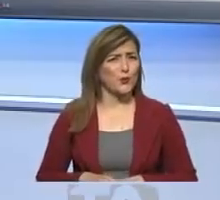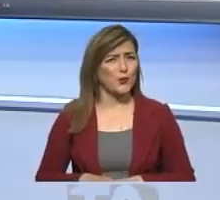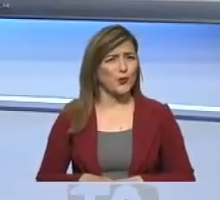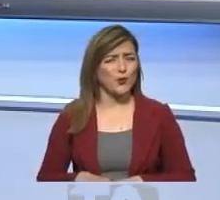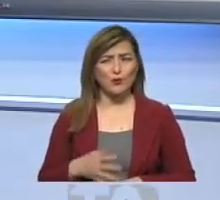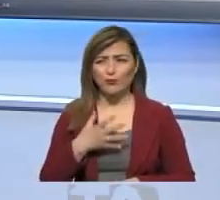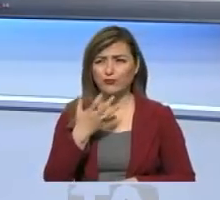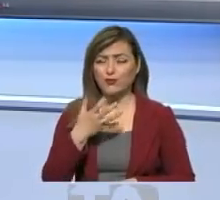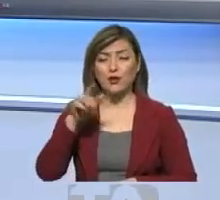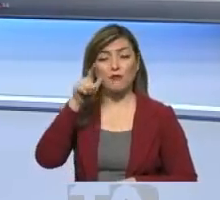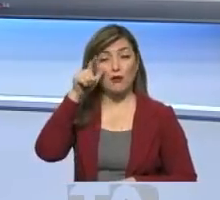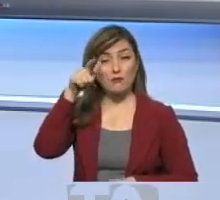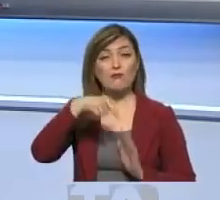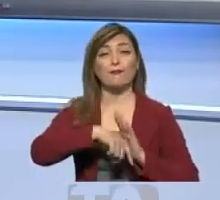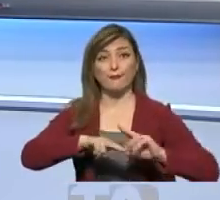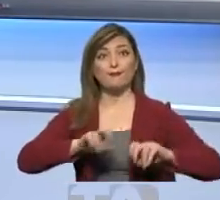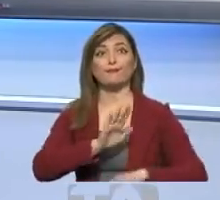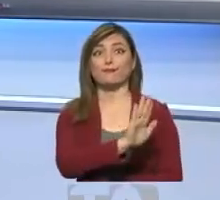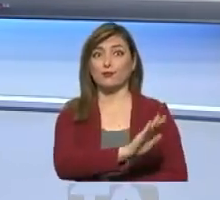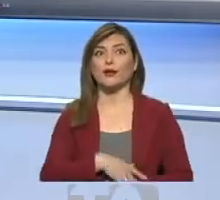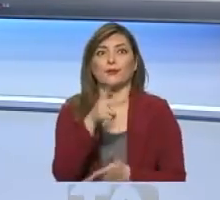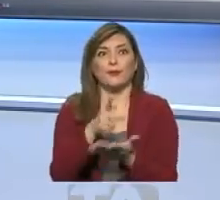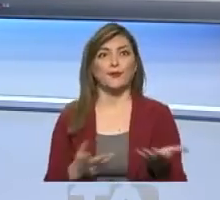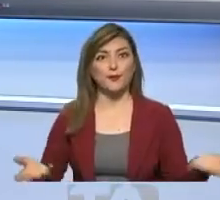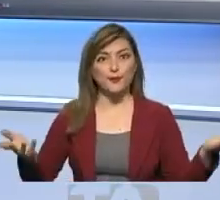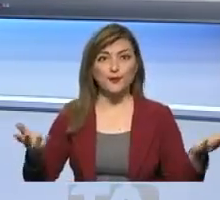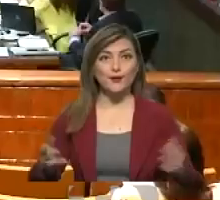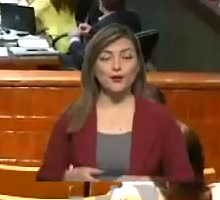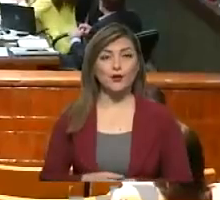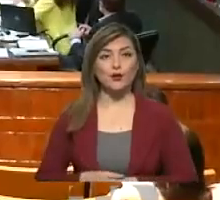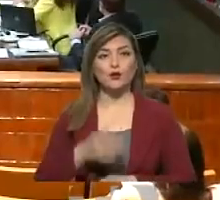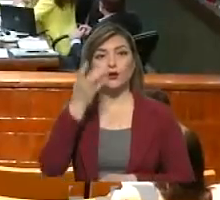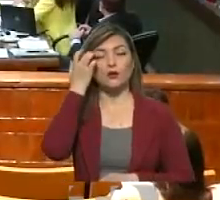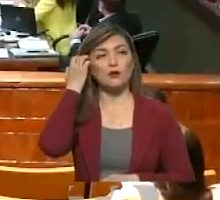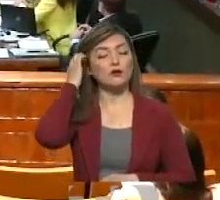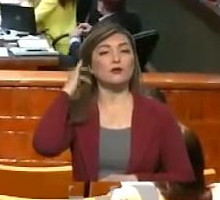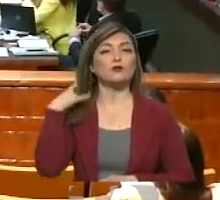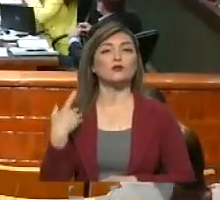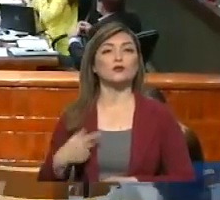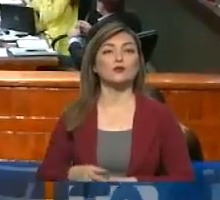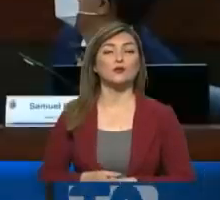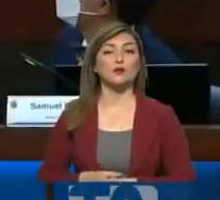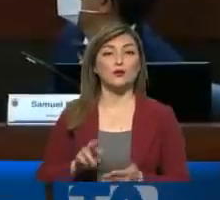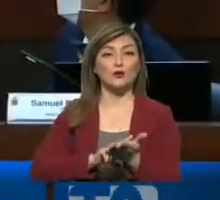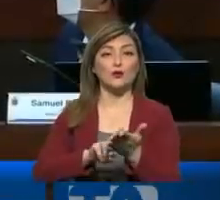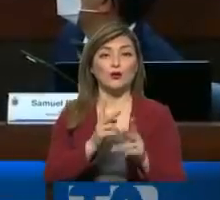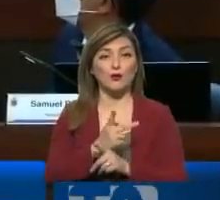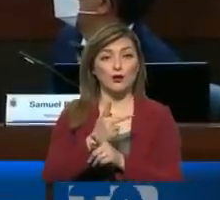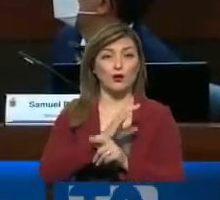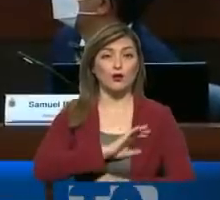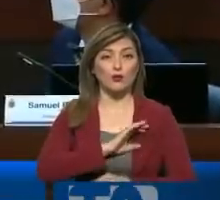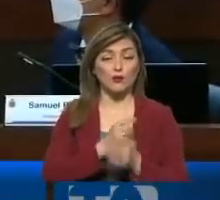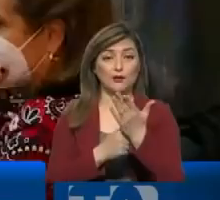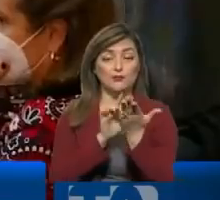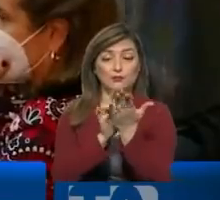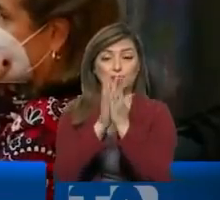y solicitaron que la fiscalía investigue qué fue lo que ocurrió. La sesión del Consejo Metropolitano para analizar el pedido